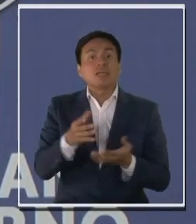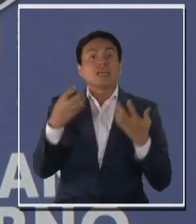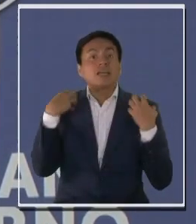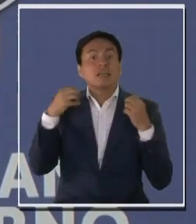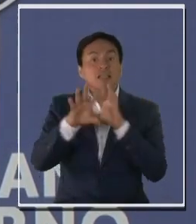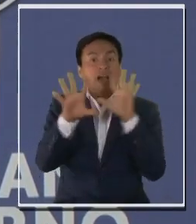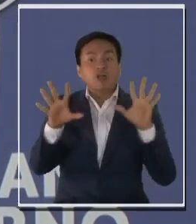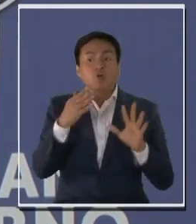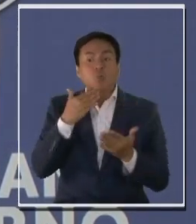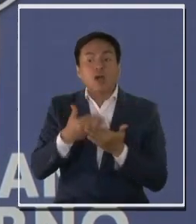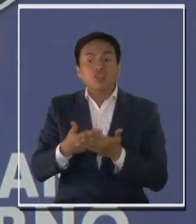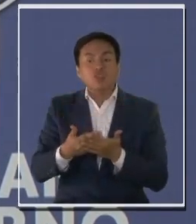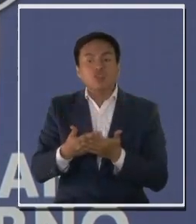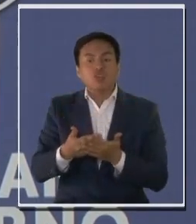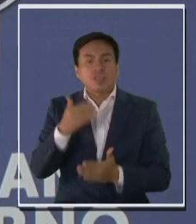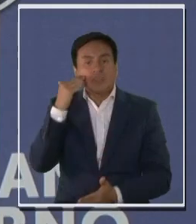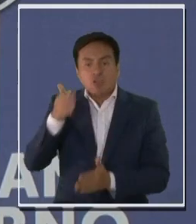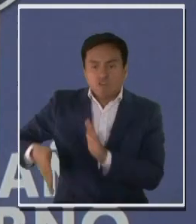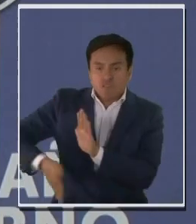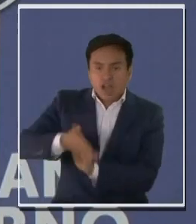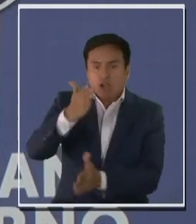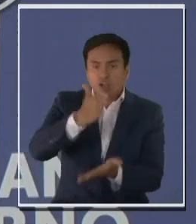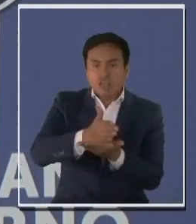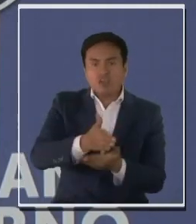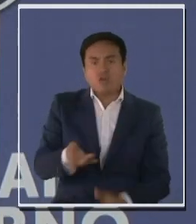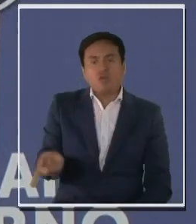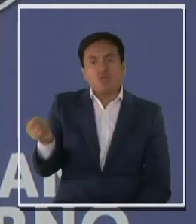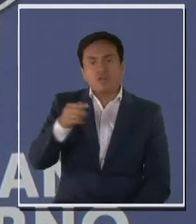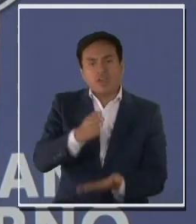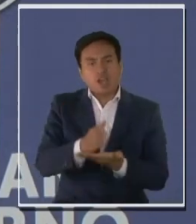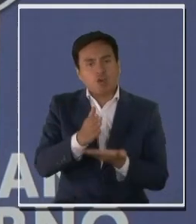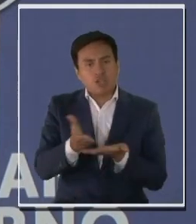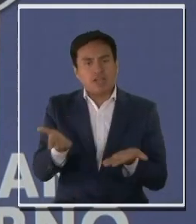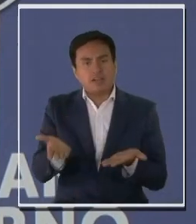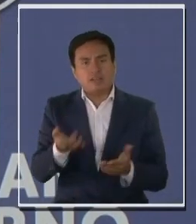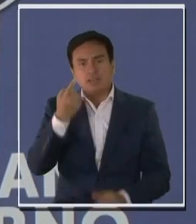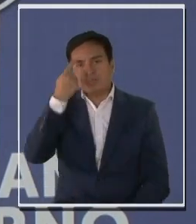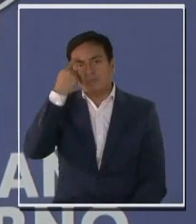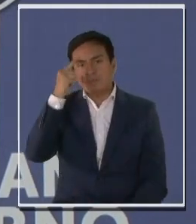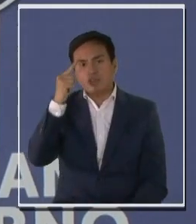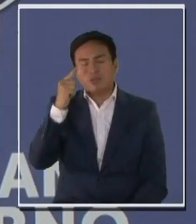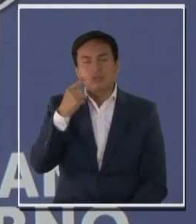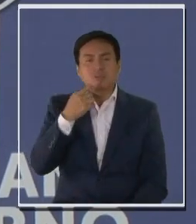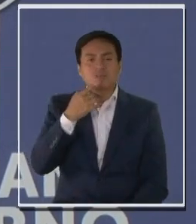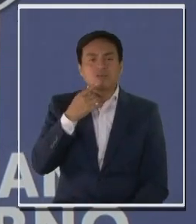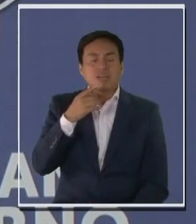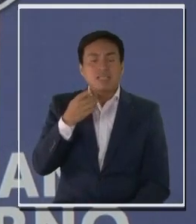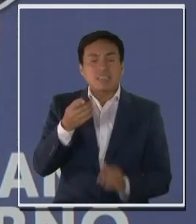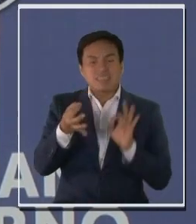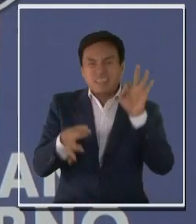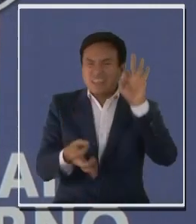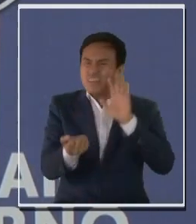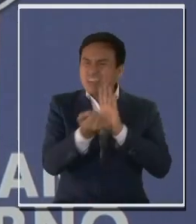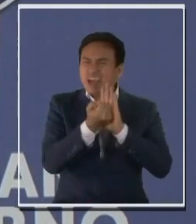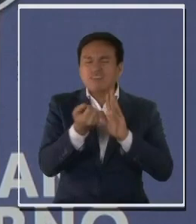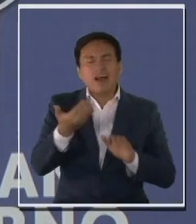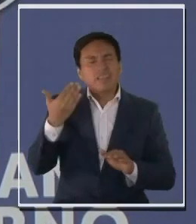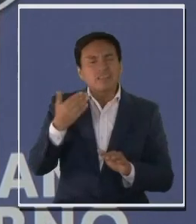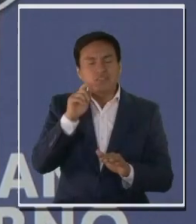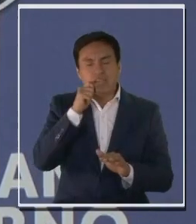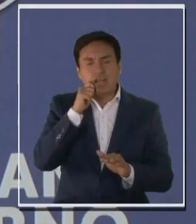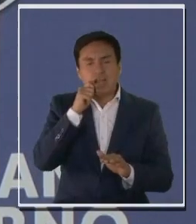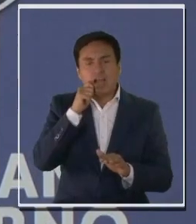cuándo voy a llevar el niño al colegio para que retome la actividad escolar pero sobre todo porque en realidad Este certificado lo que hacía era